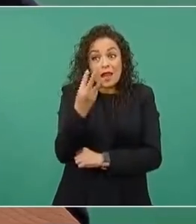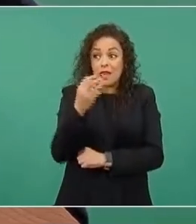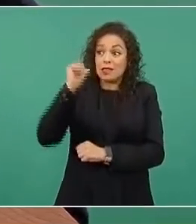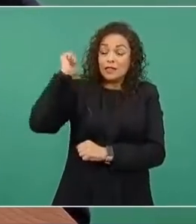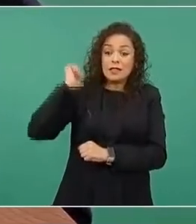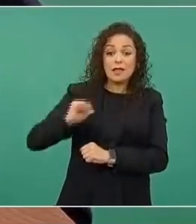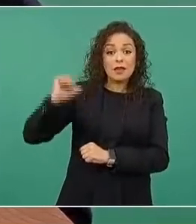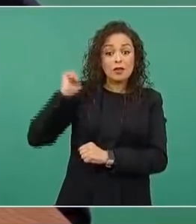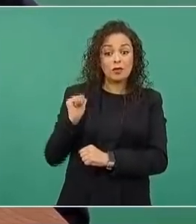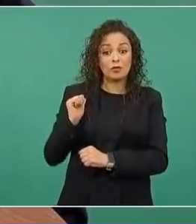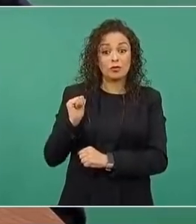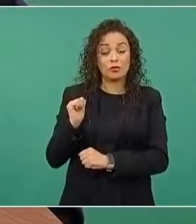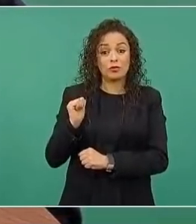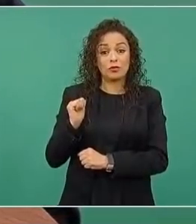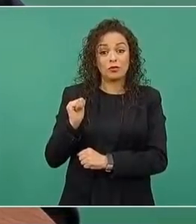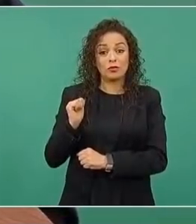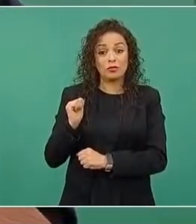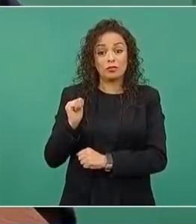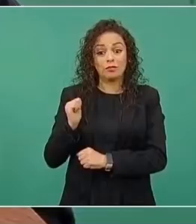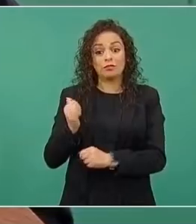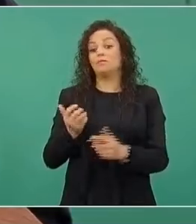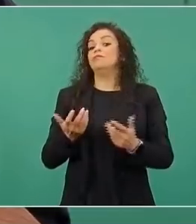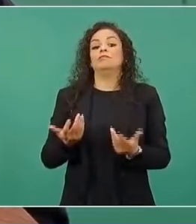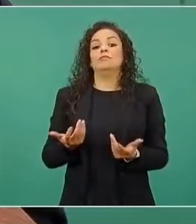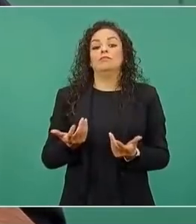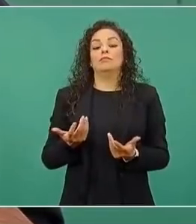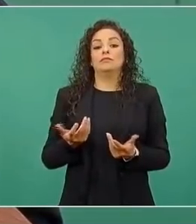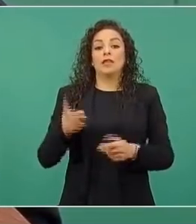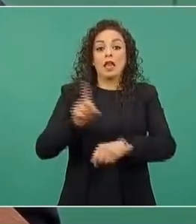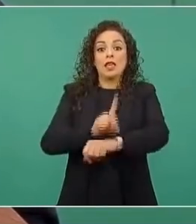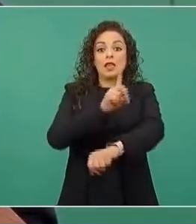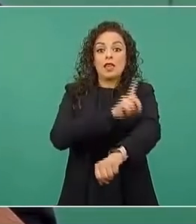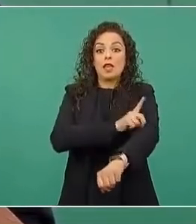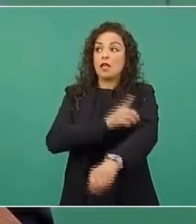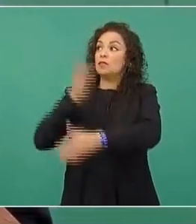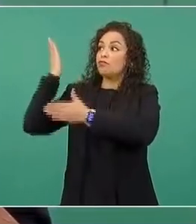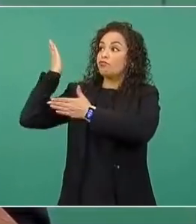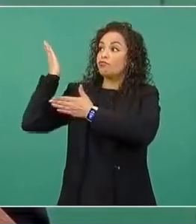desde que llegaron aquí los invasores españoles